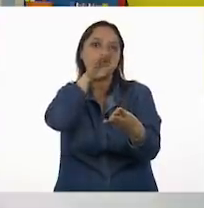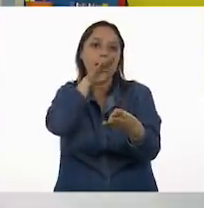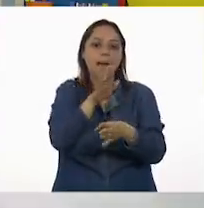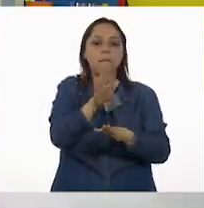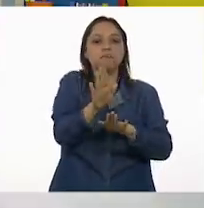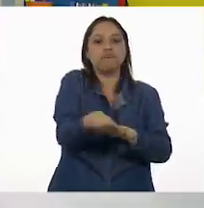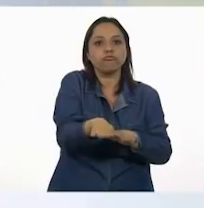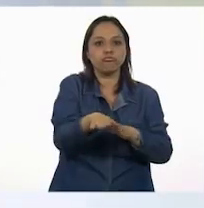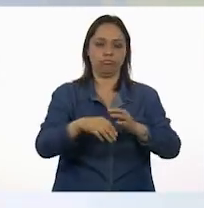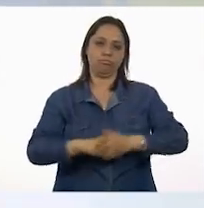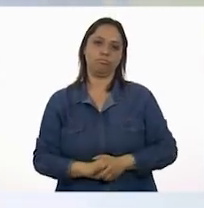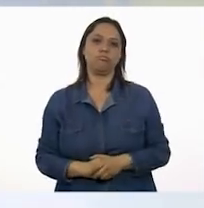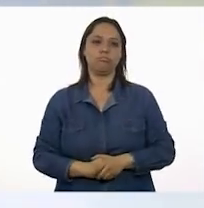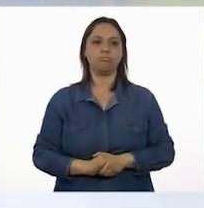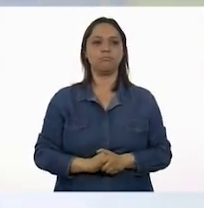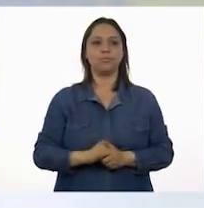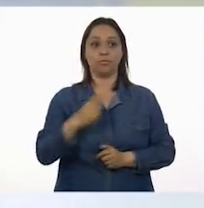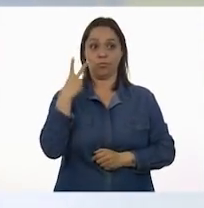Oh. Uno,